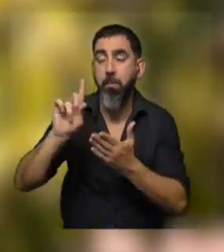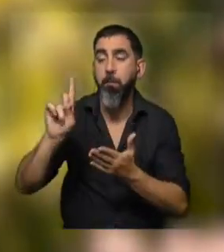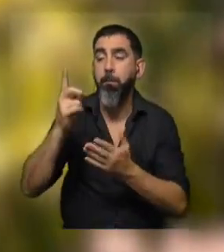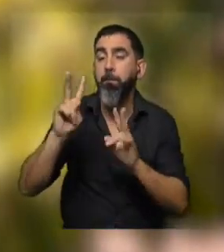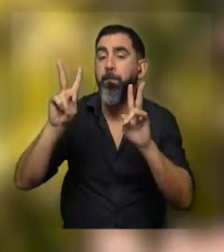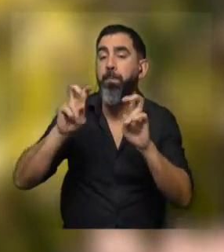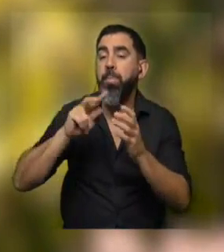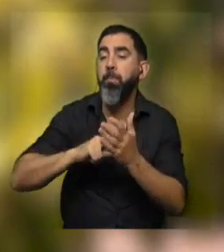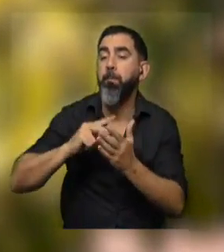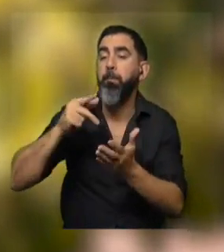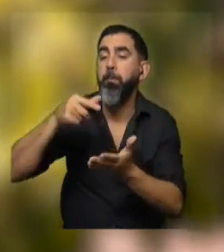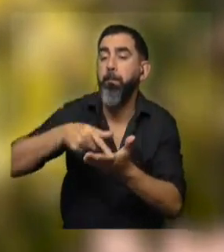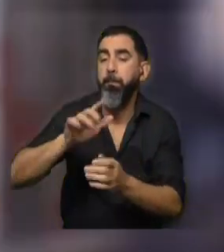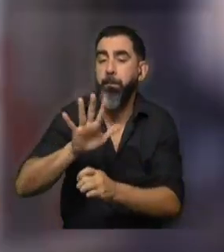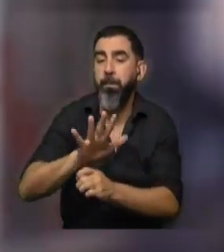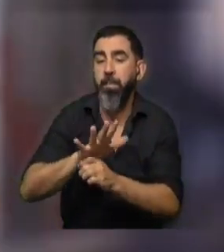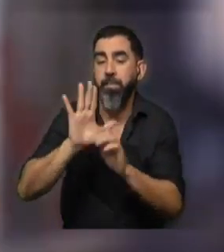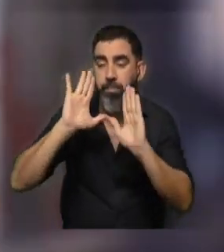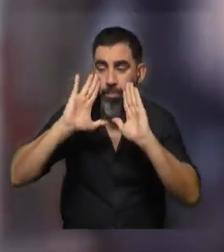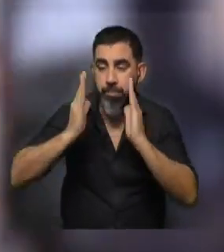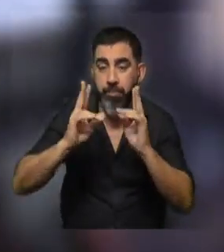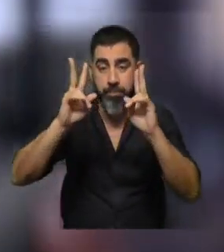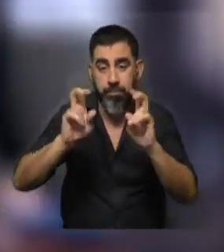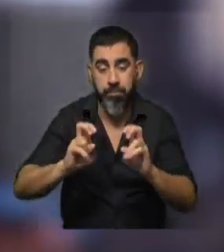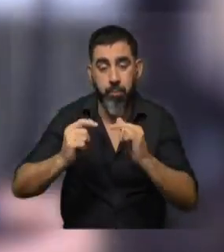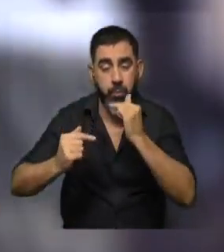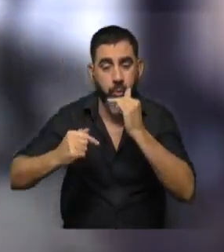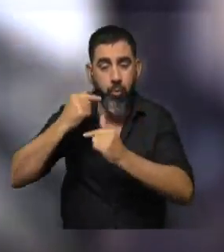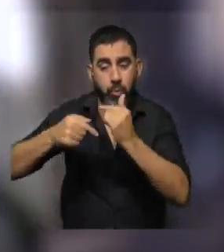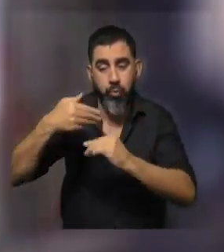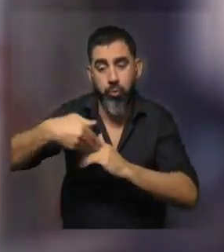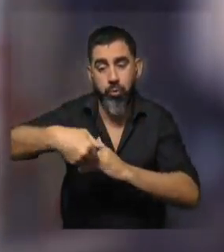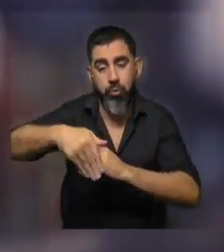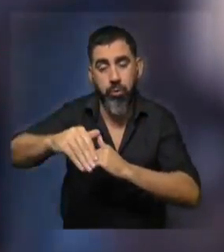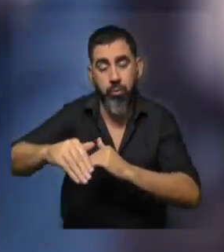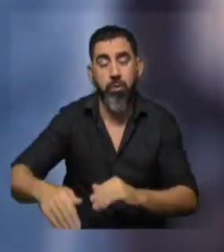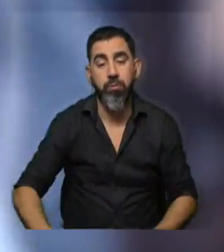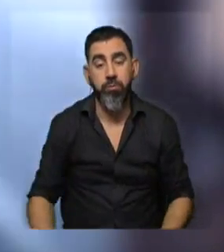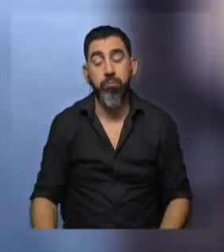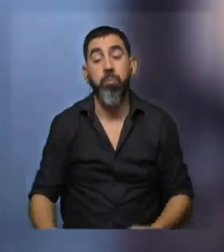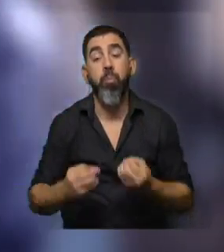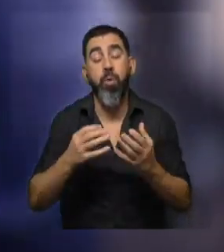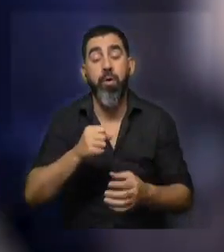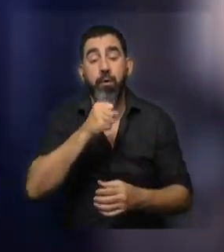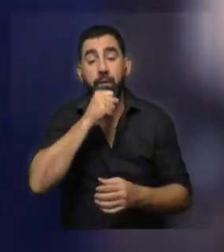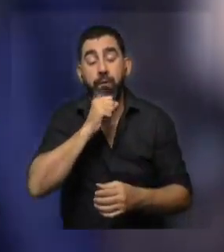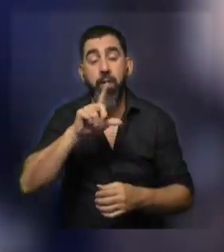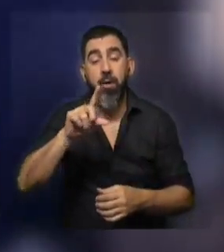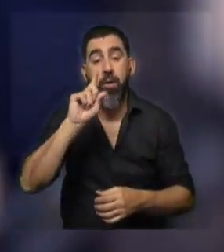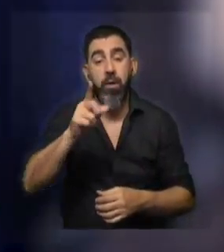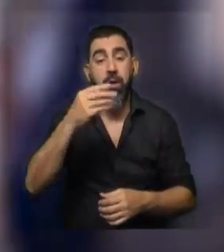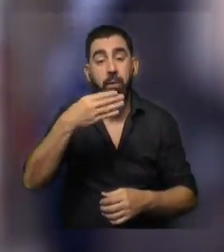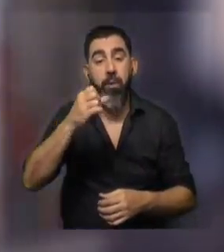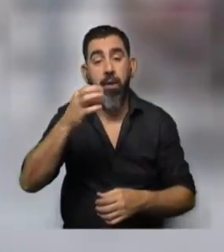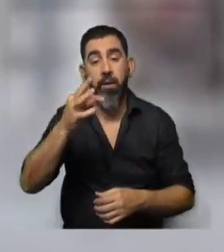paso de para para abordar este tema que continuaremos trabajando y desarrollando porque la vejez lgbt no es